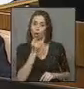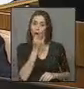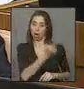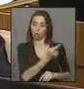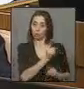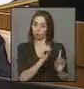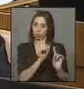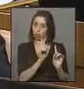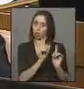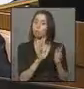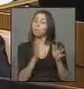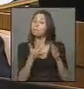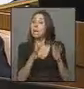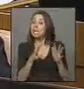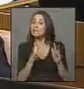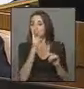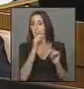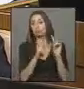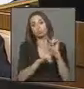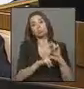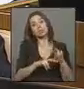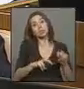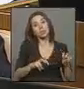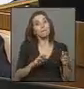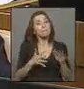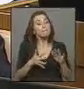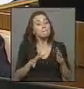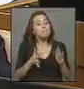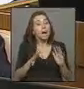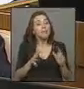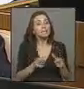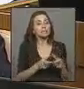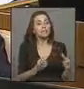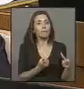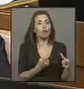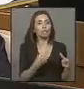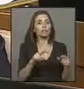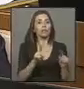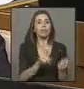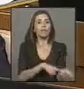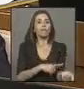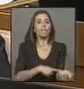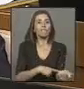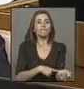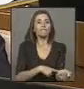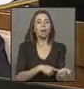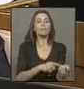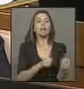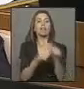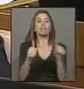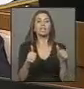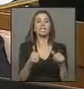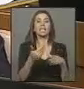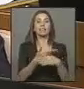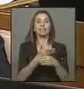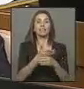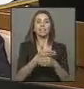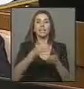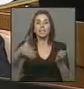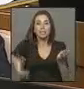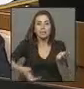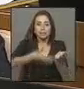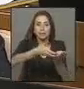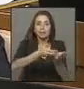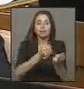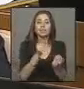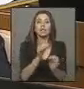directamente nada, por eso es necesario investigar, eventualmente una serie de boletas de familiares y dirigentes de la pesca, no es cierto, que es